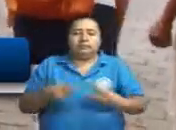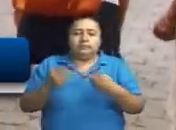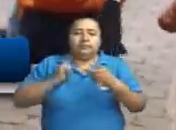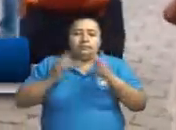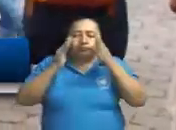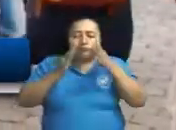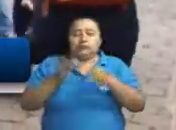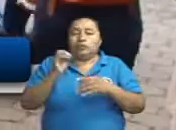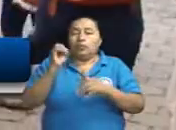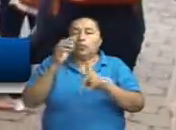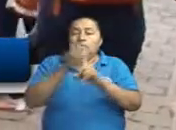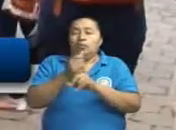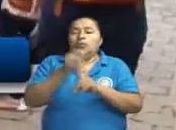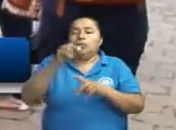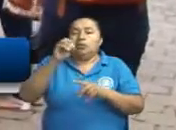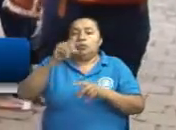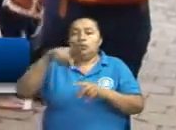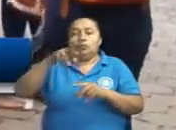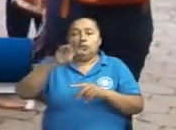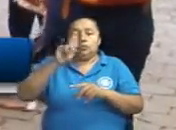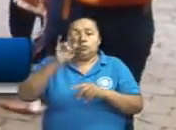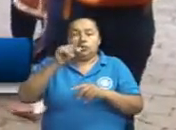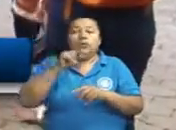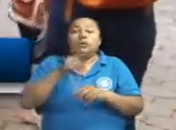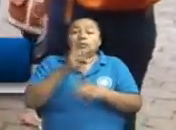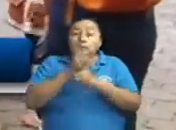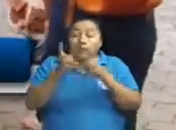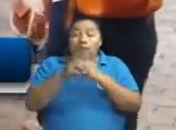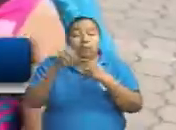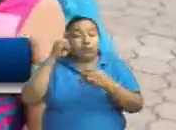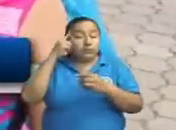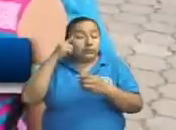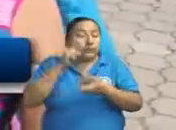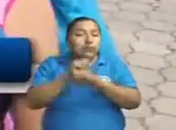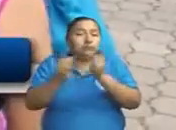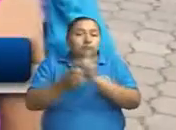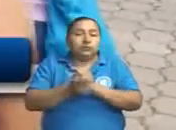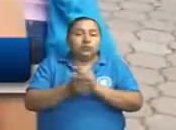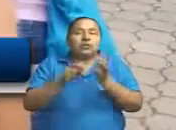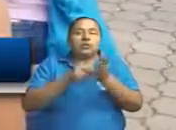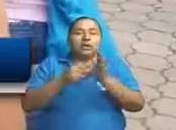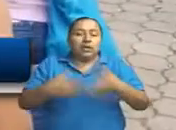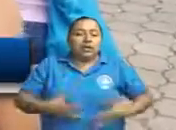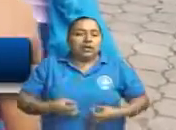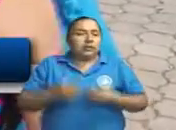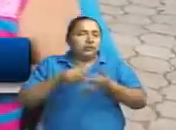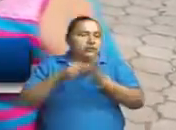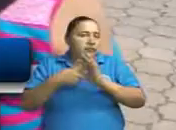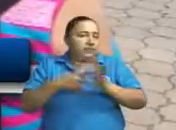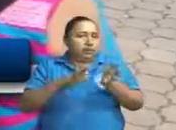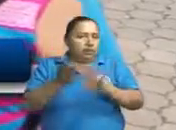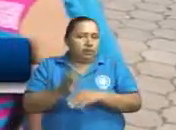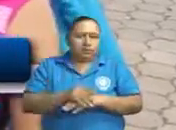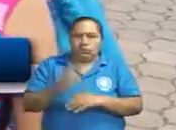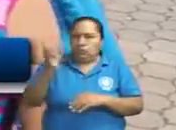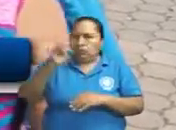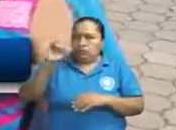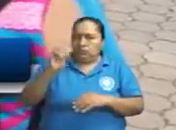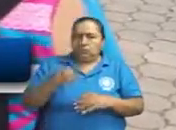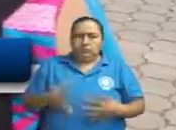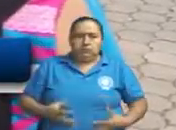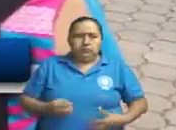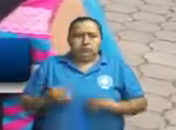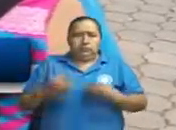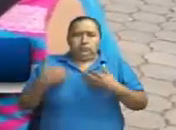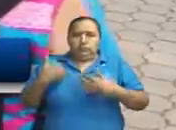Una oportunidad. Hay que cambiar esa mentalidad que cáncer es sinónimo de muerte. No, el cáncer actualmente se está volviendo una